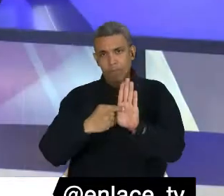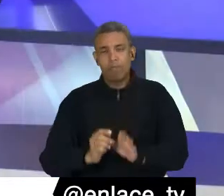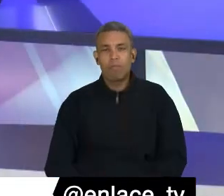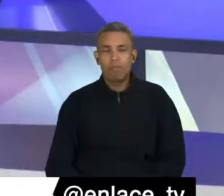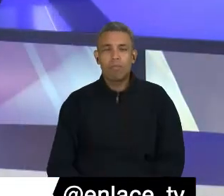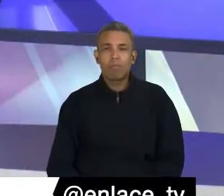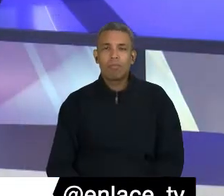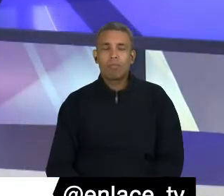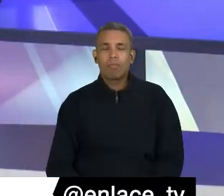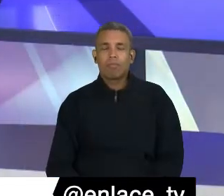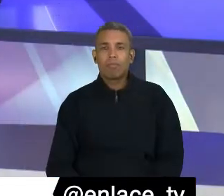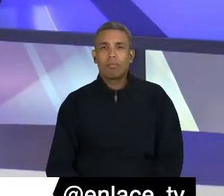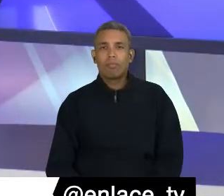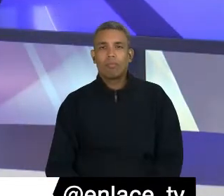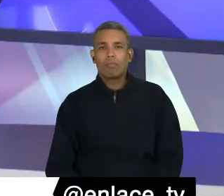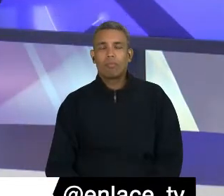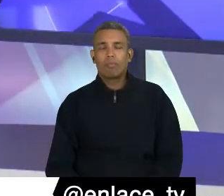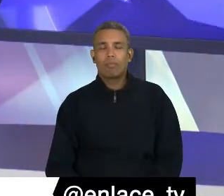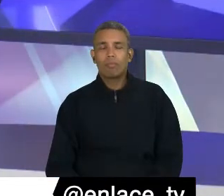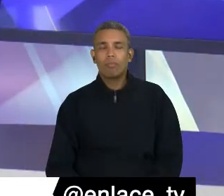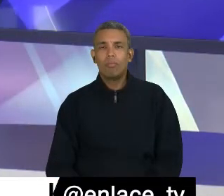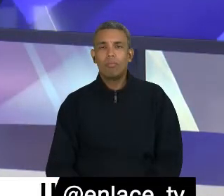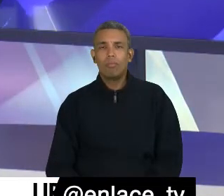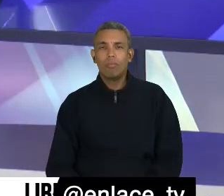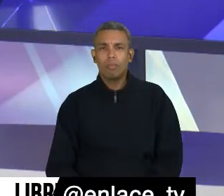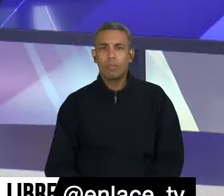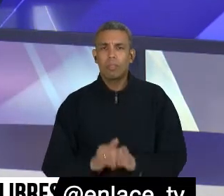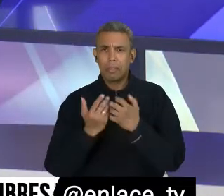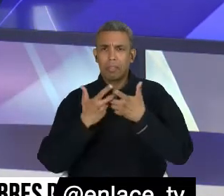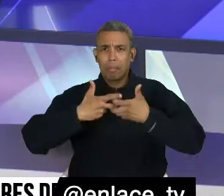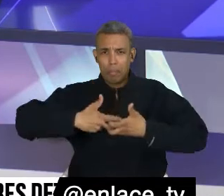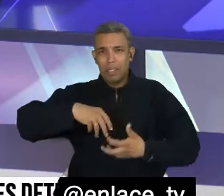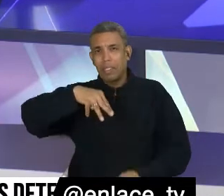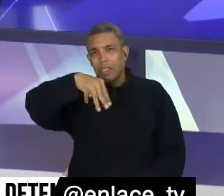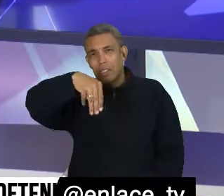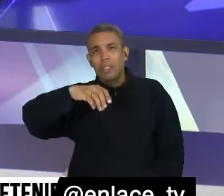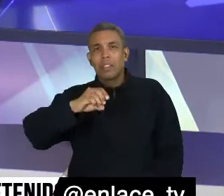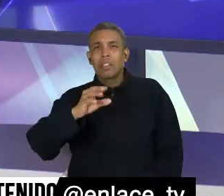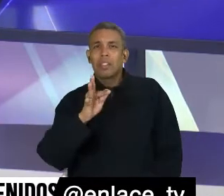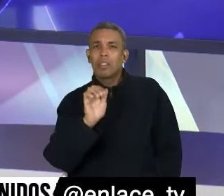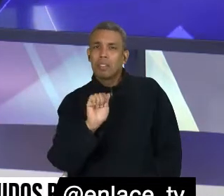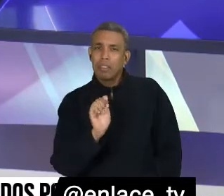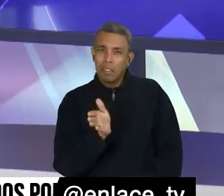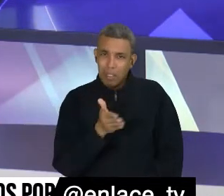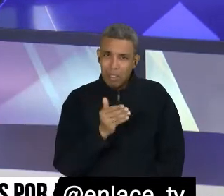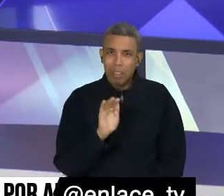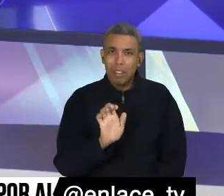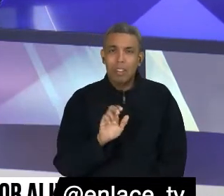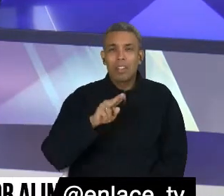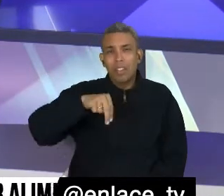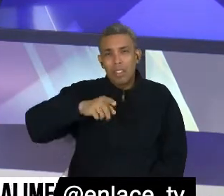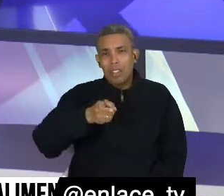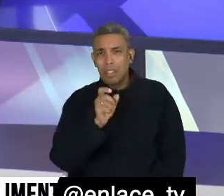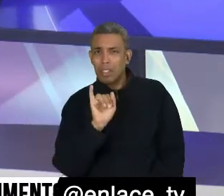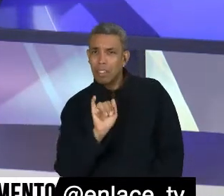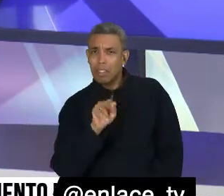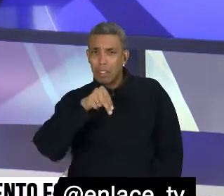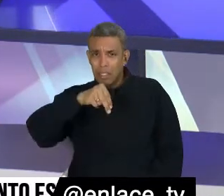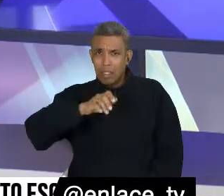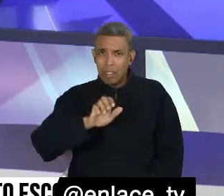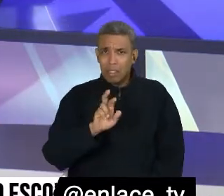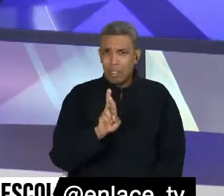En otras noticias, proveedores de la firma Mota Engie, que construye el intercambiador de la Virgen de la Gran Vía Yuma, reclaman el pago